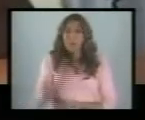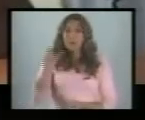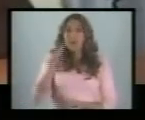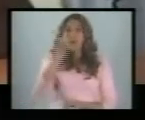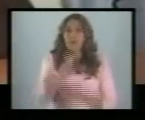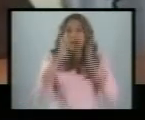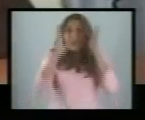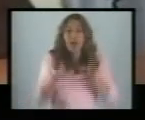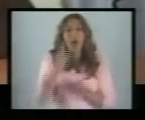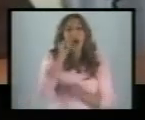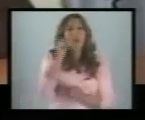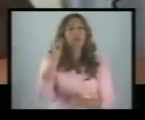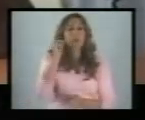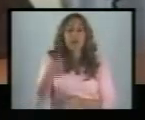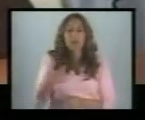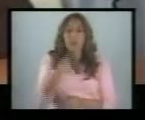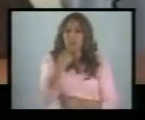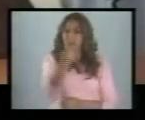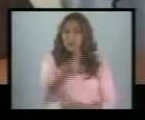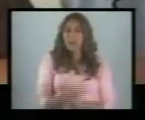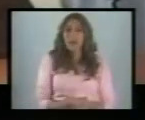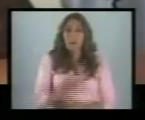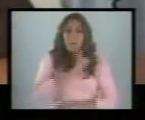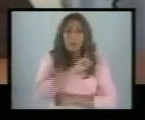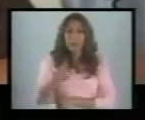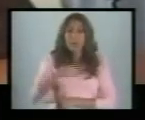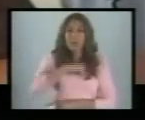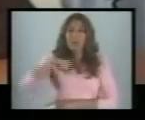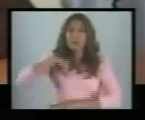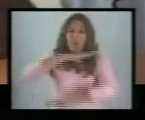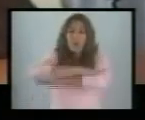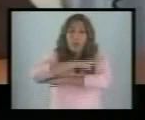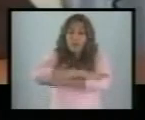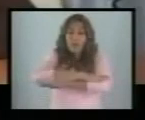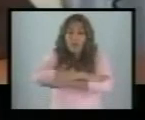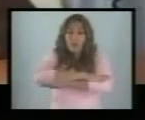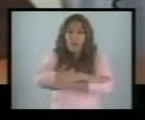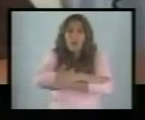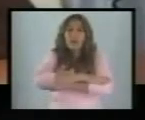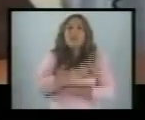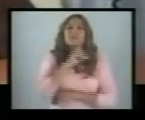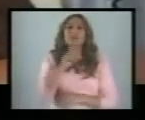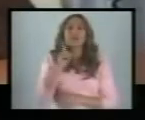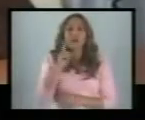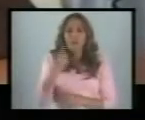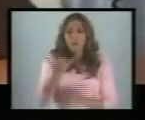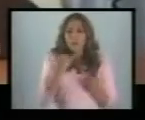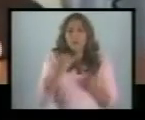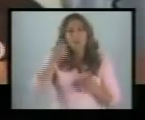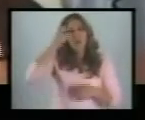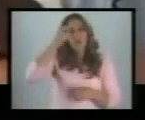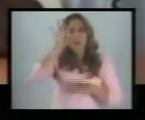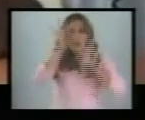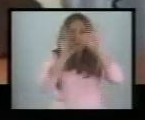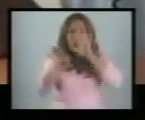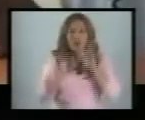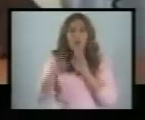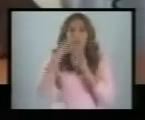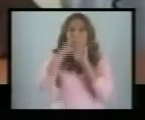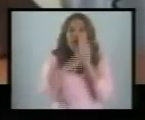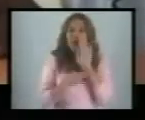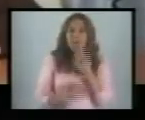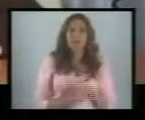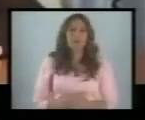digo, el mandato constitucional que cumplimos es el mandato de un pueblo que se dio a sí mismo estas reglas de